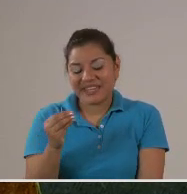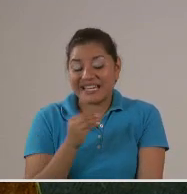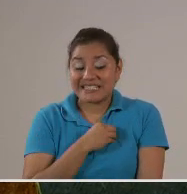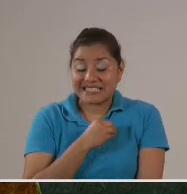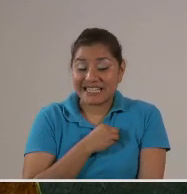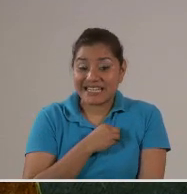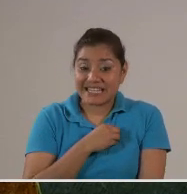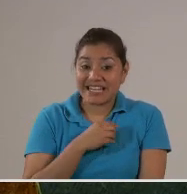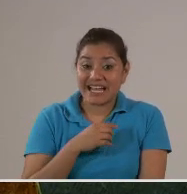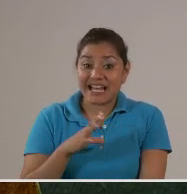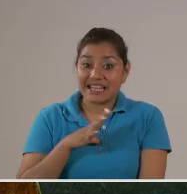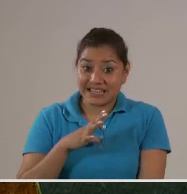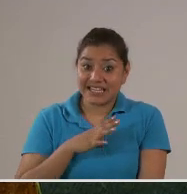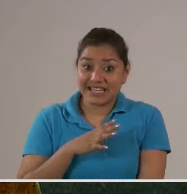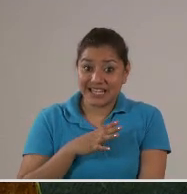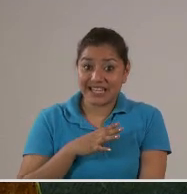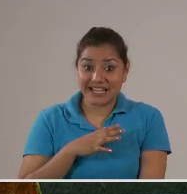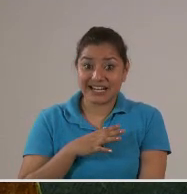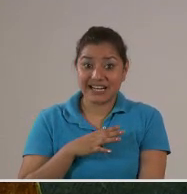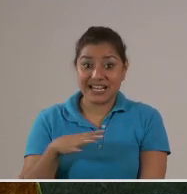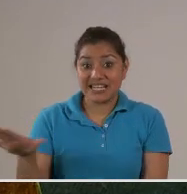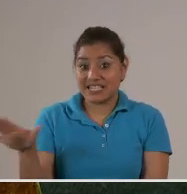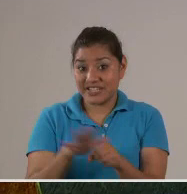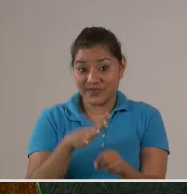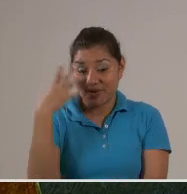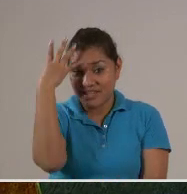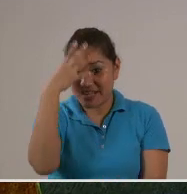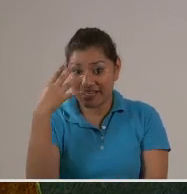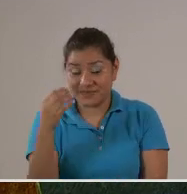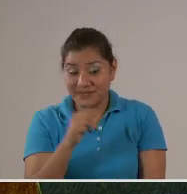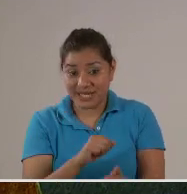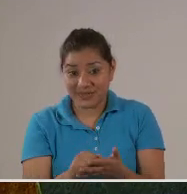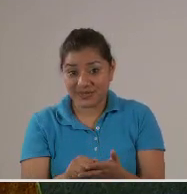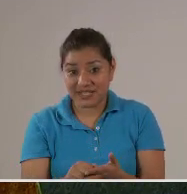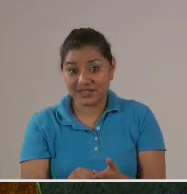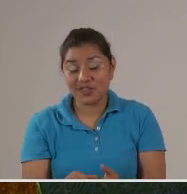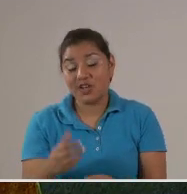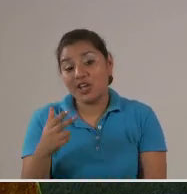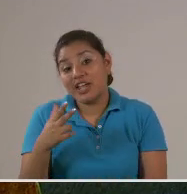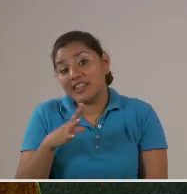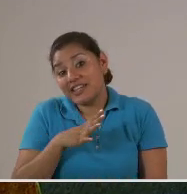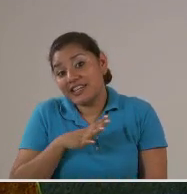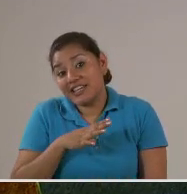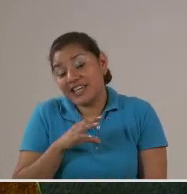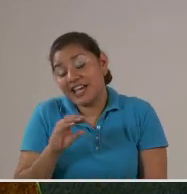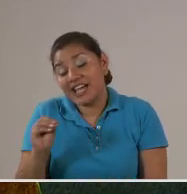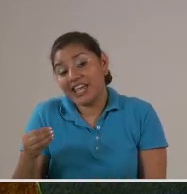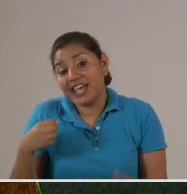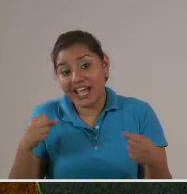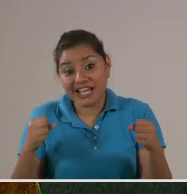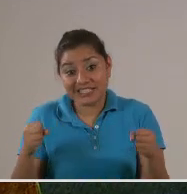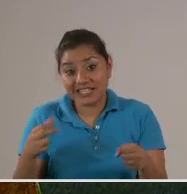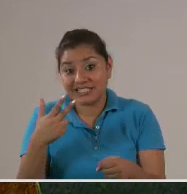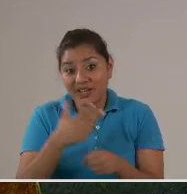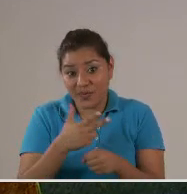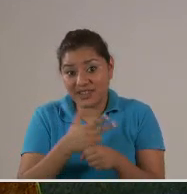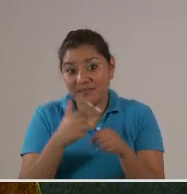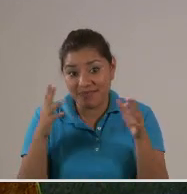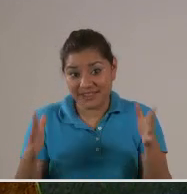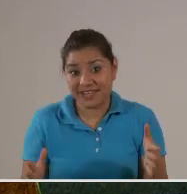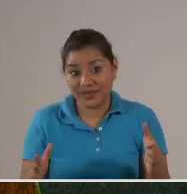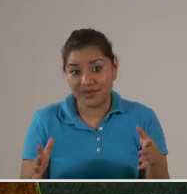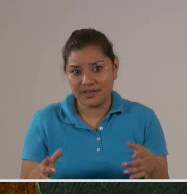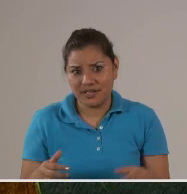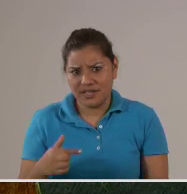avivamiento y me dice eso es cierto hermano no le dije yo có a